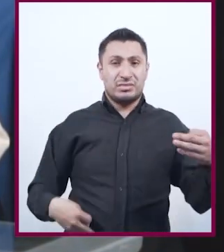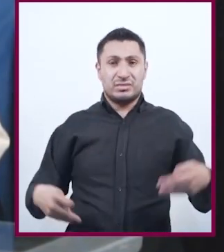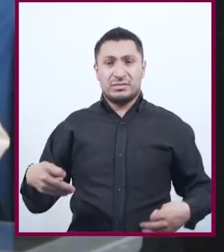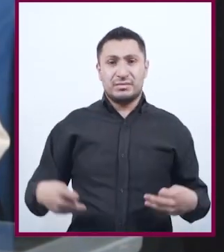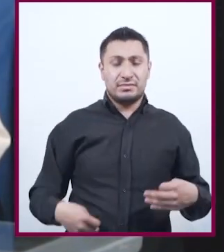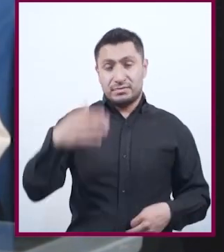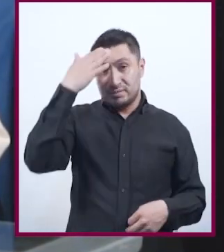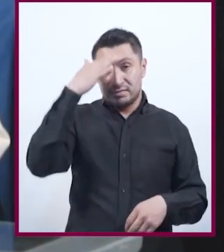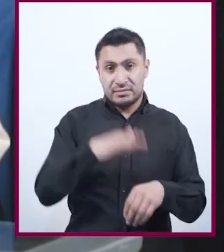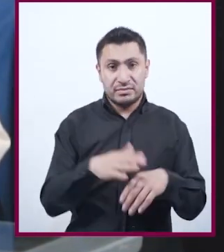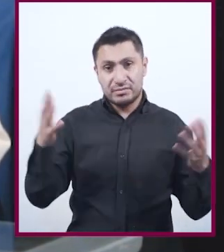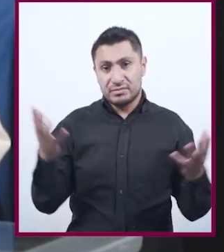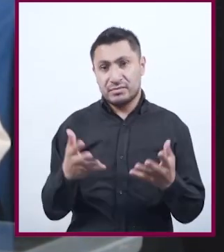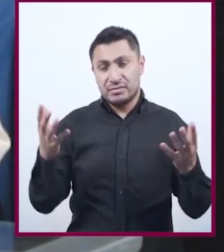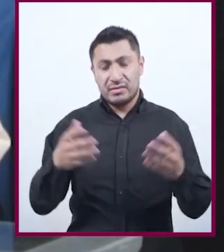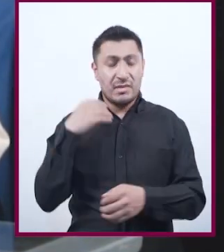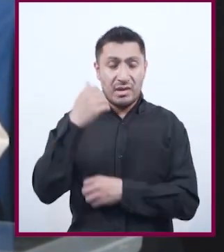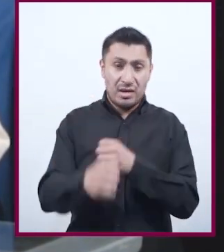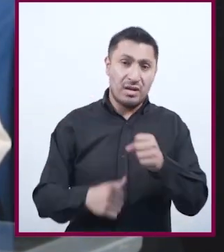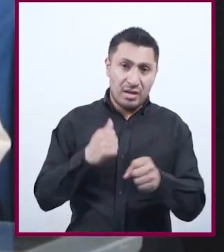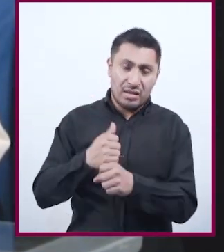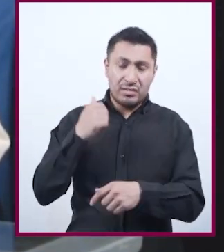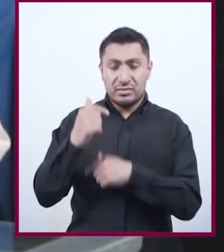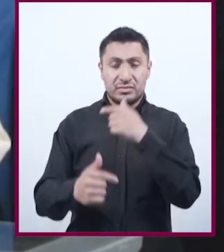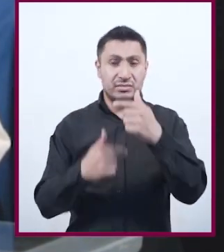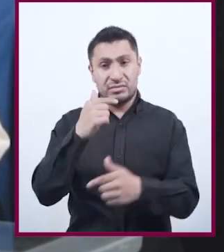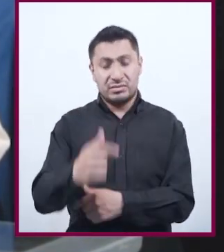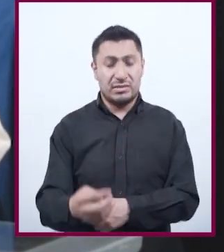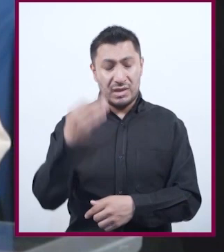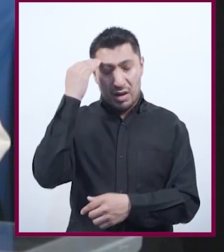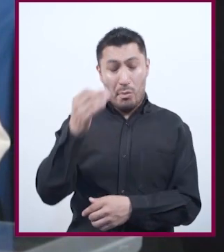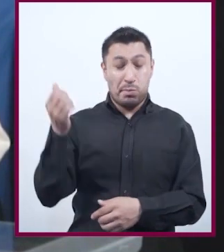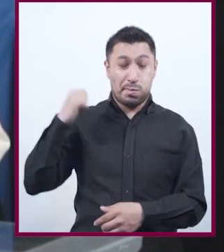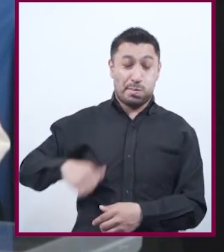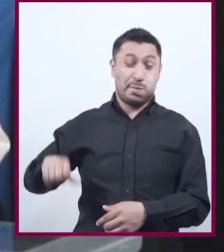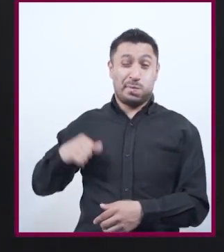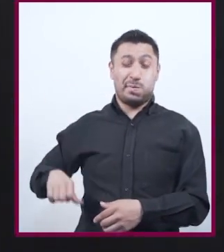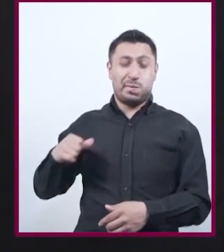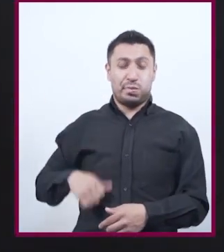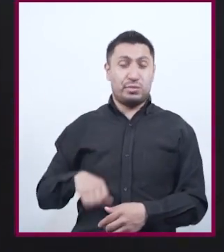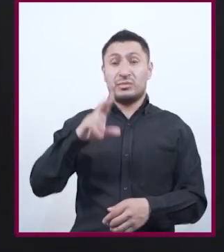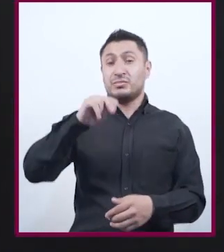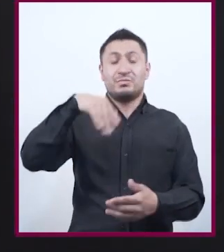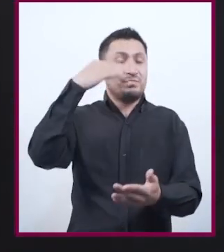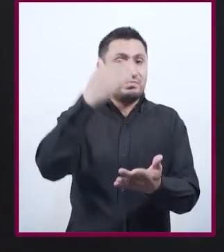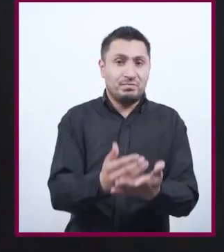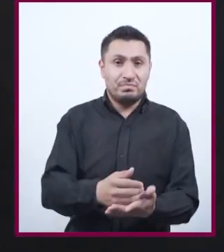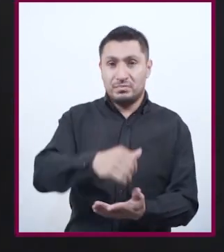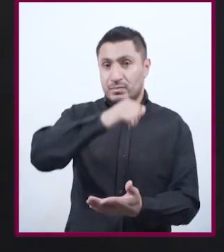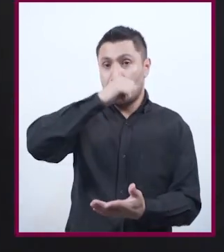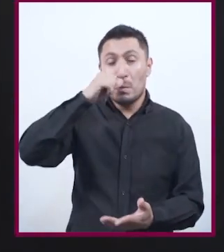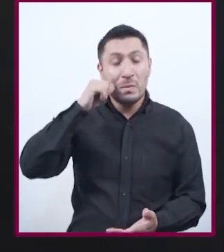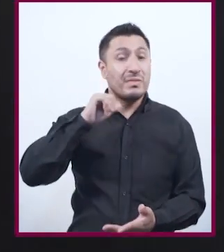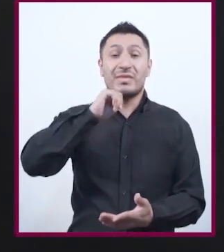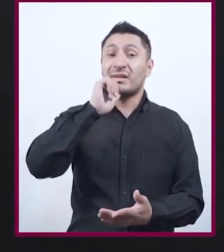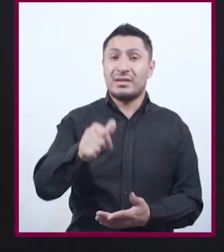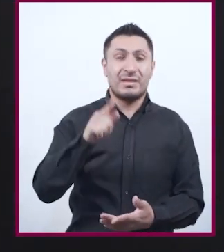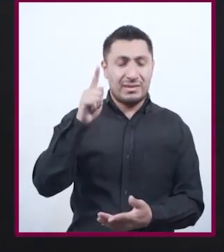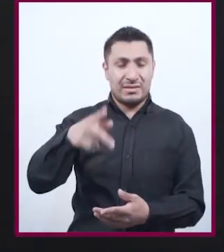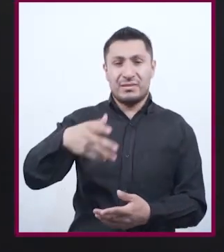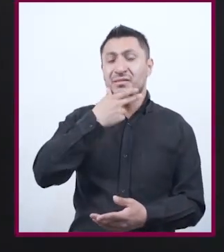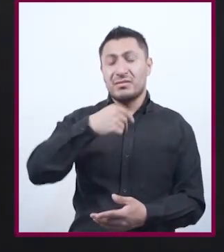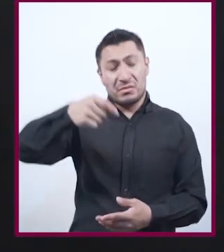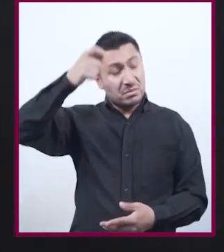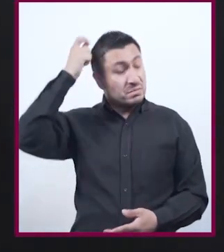Teatro de la Memoria lleve realizándose año tras año desde tiempos tan lejanos? Ni siquiera paró en tiempos de Benito Juárez, ese